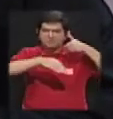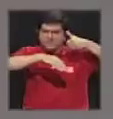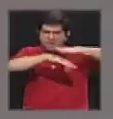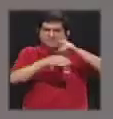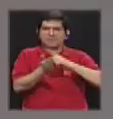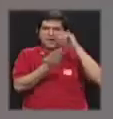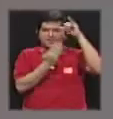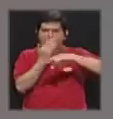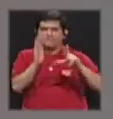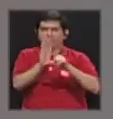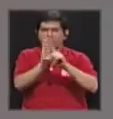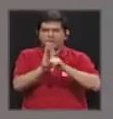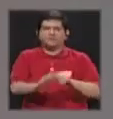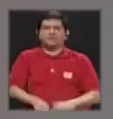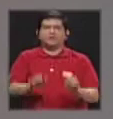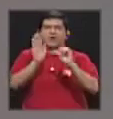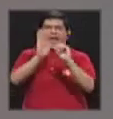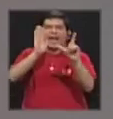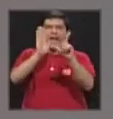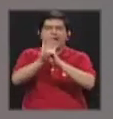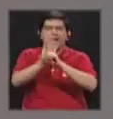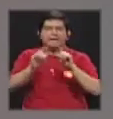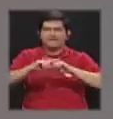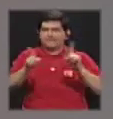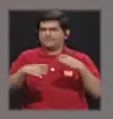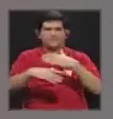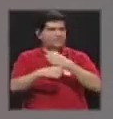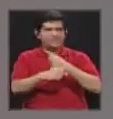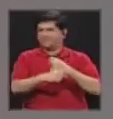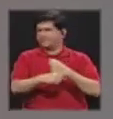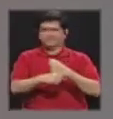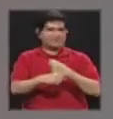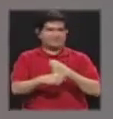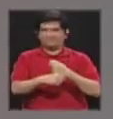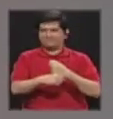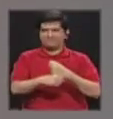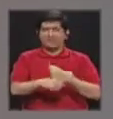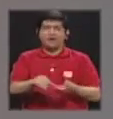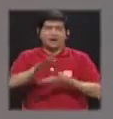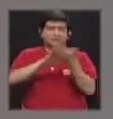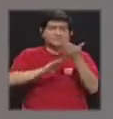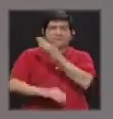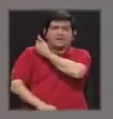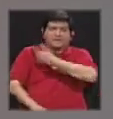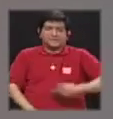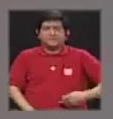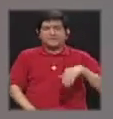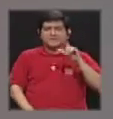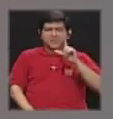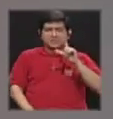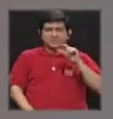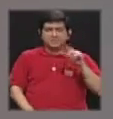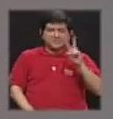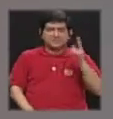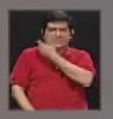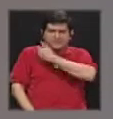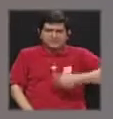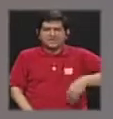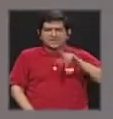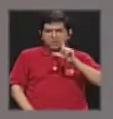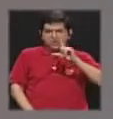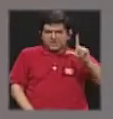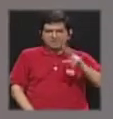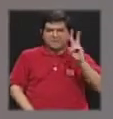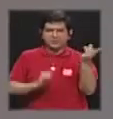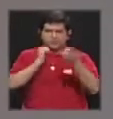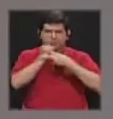el proyecto de ley a la Asamblea Legislativa y que no lo hicieran. Que se fuera el presidente Lieberman a negociar a China en dos